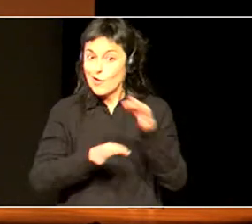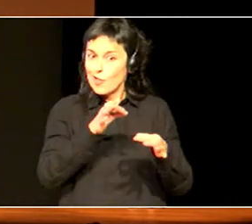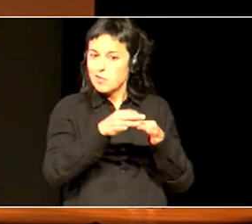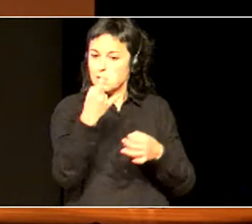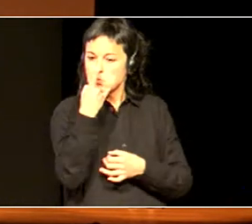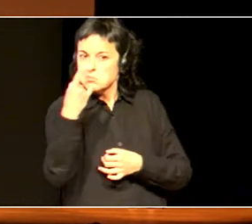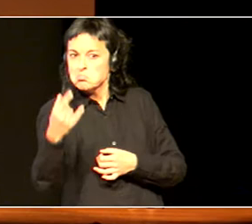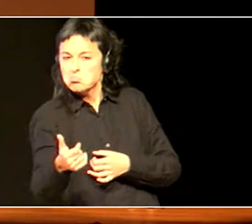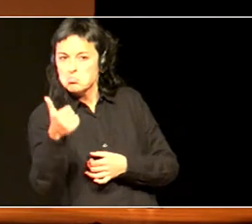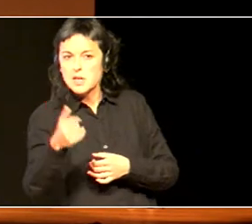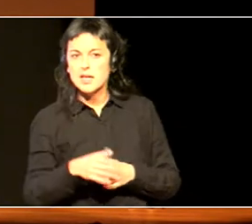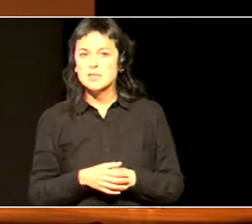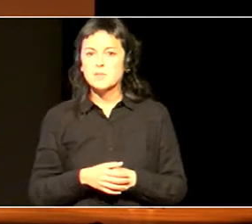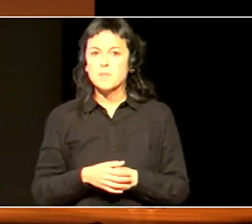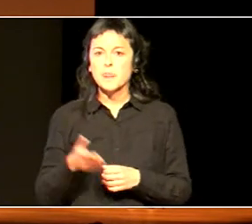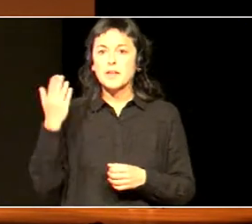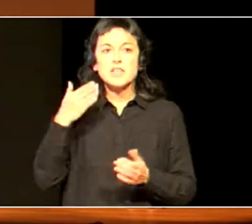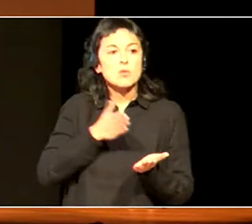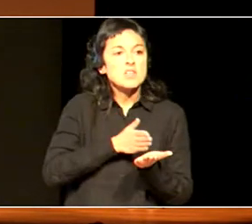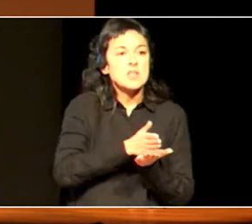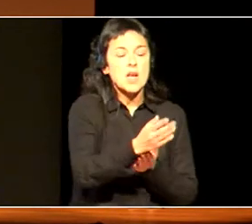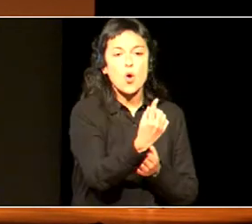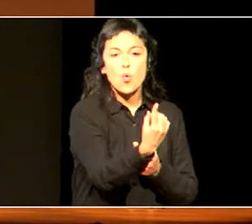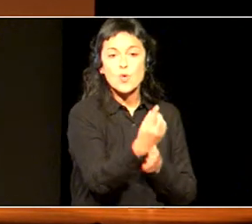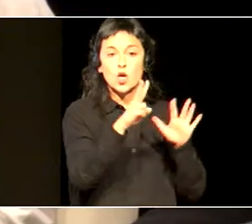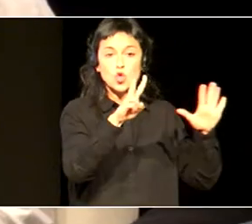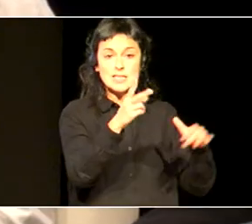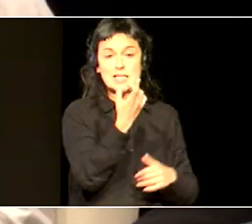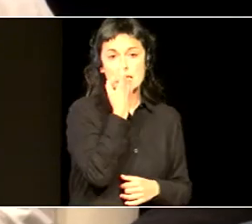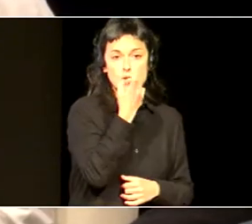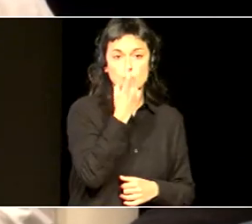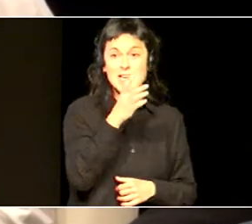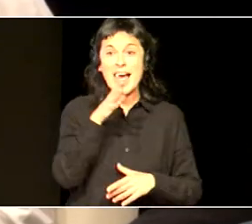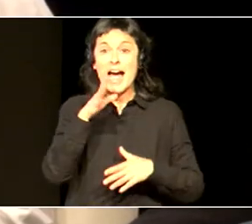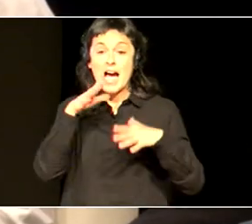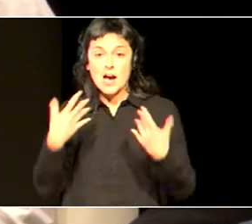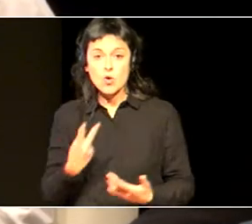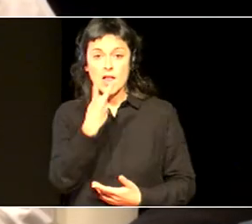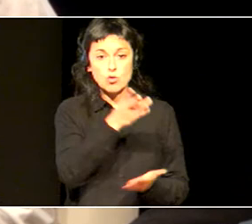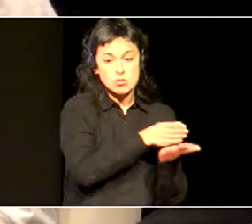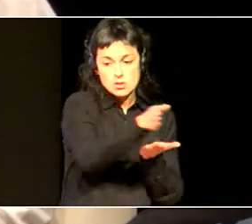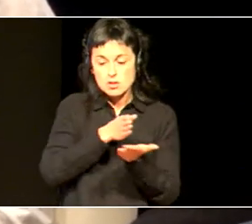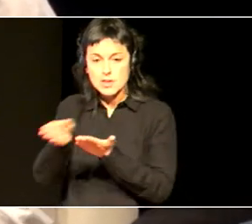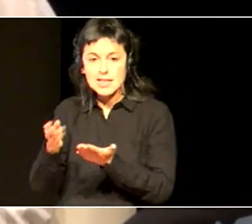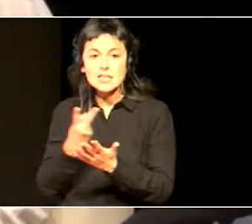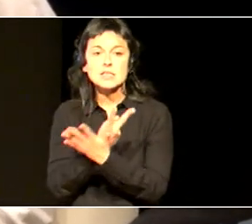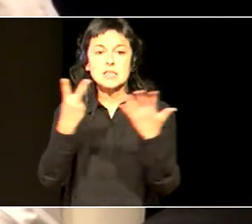Y hemos aumentado de tener una línea con 7 alumnos, hemos pasado a tener 2 líneas con 17 alumnos.